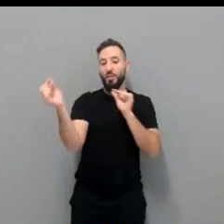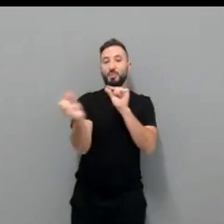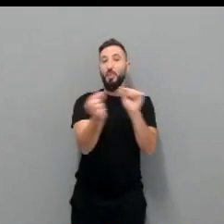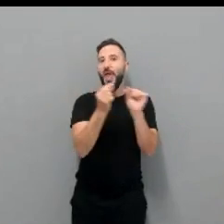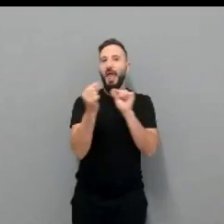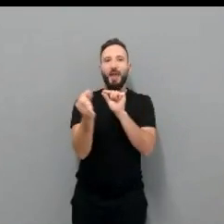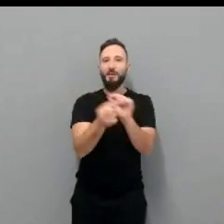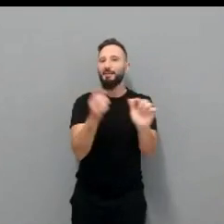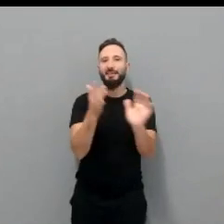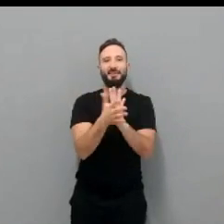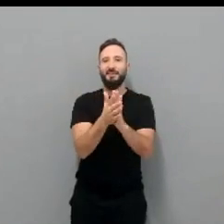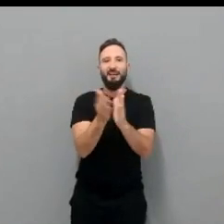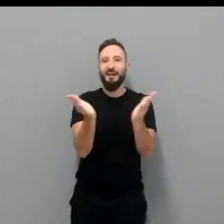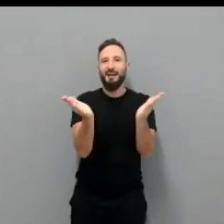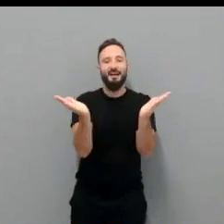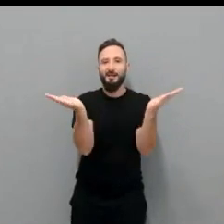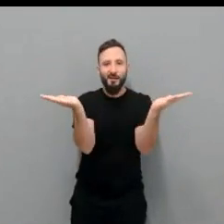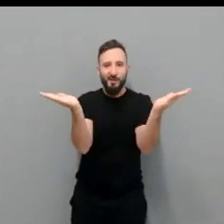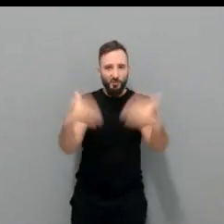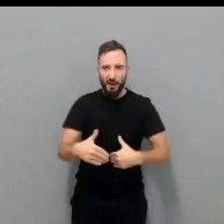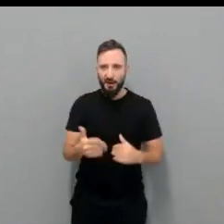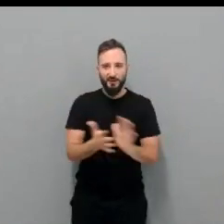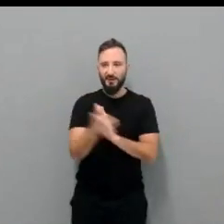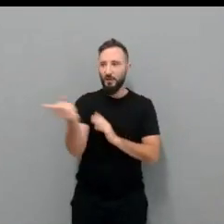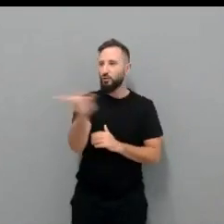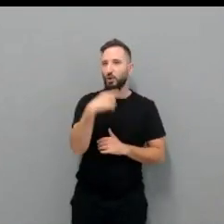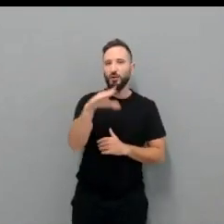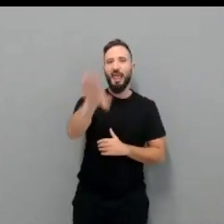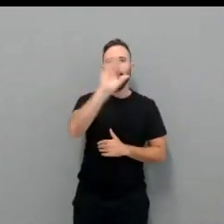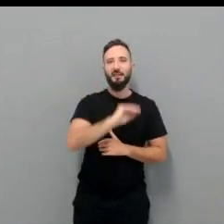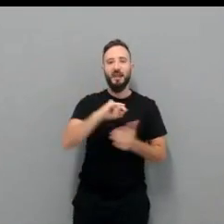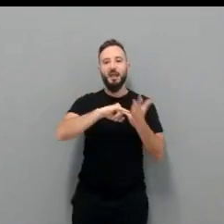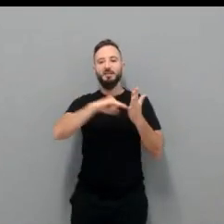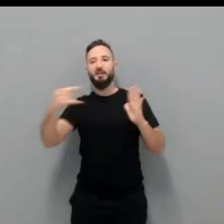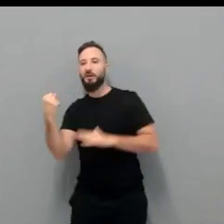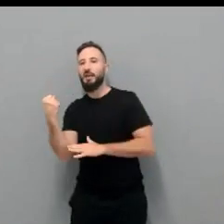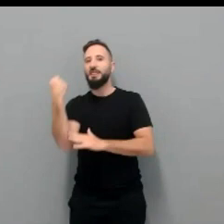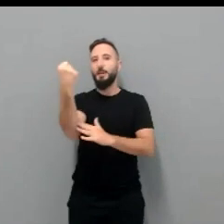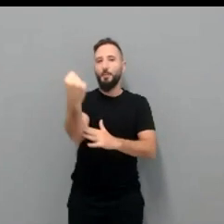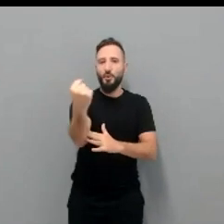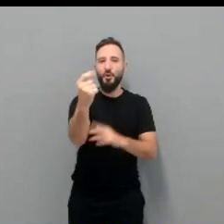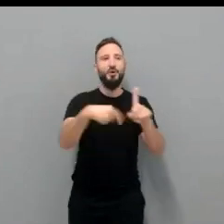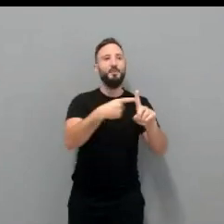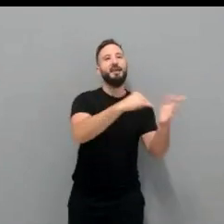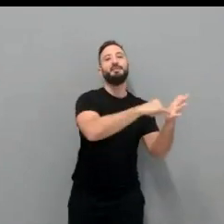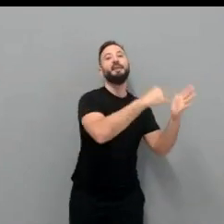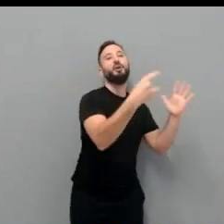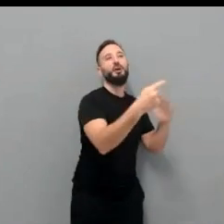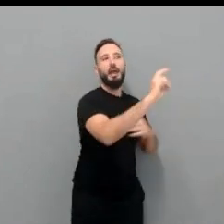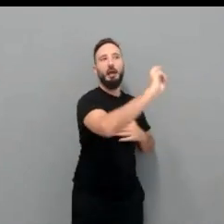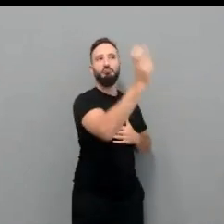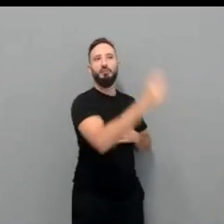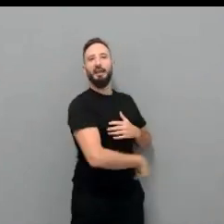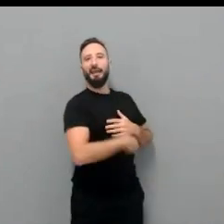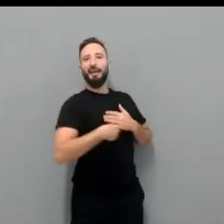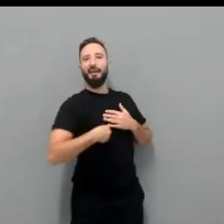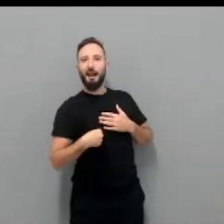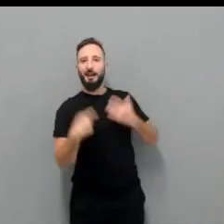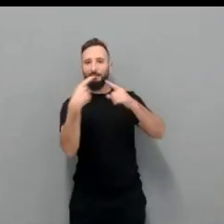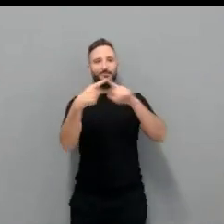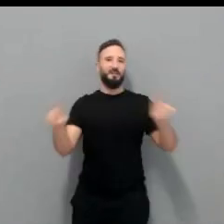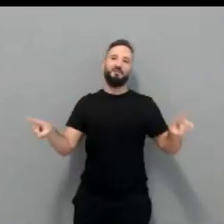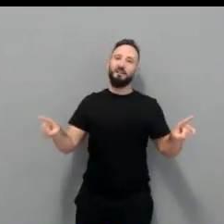ni desistir. Creo que deberíamos comprender qué es la tecnología de apoyo y qué es la tecnología en general y